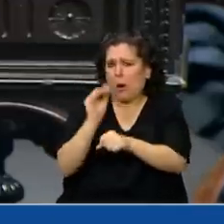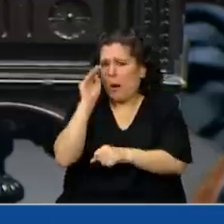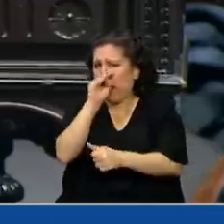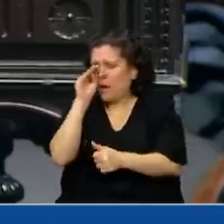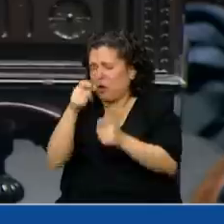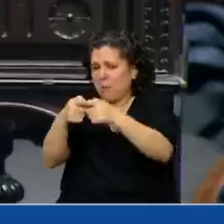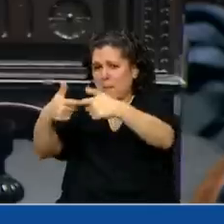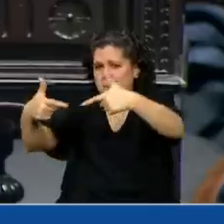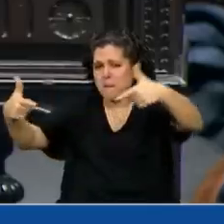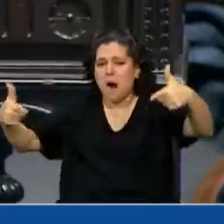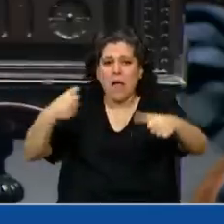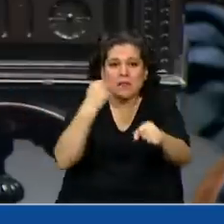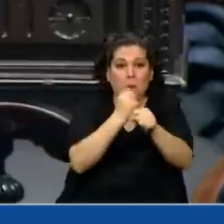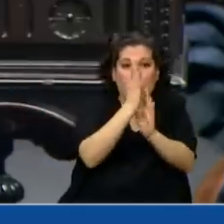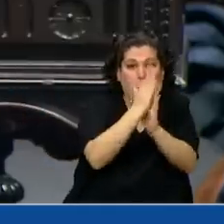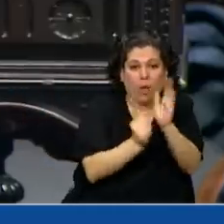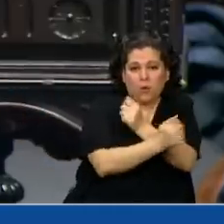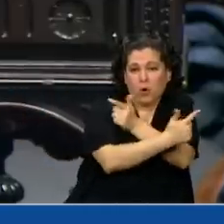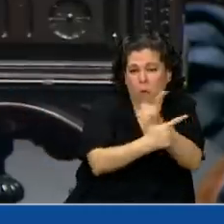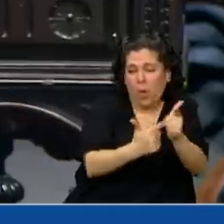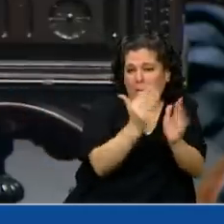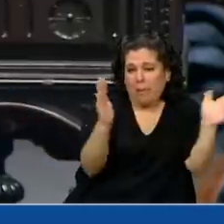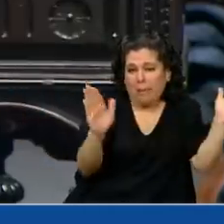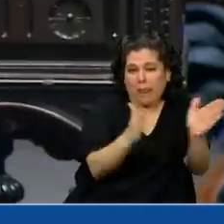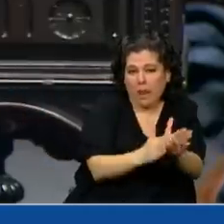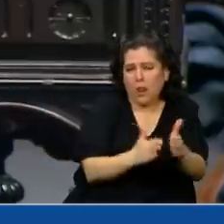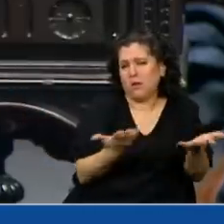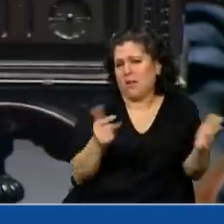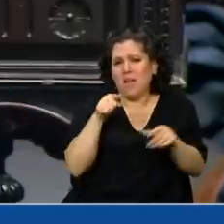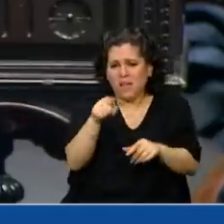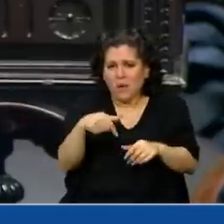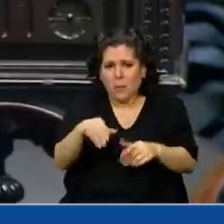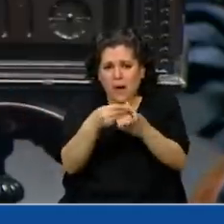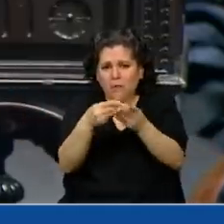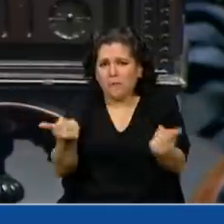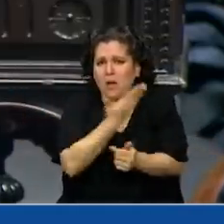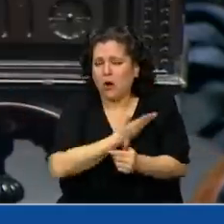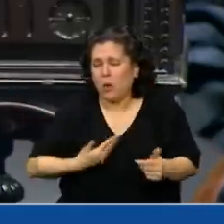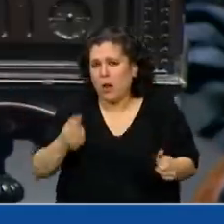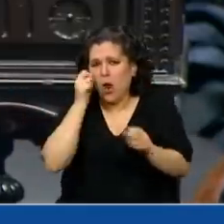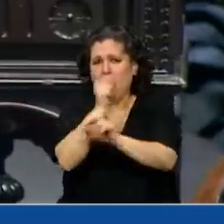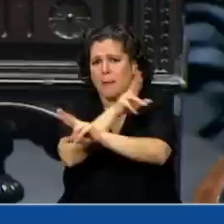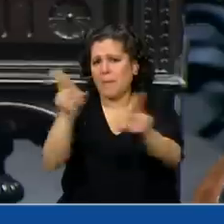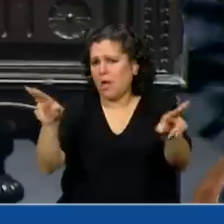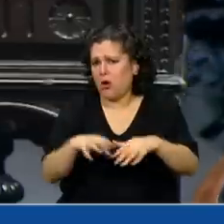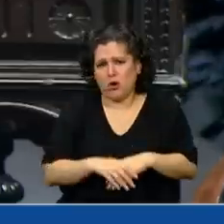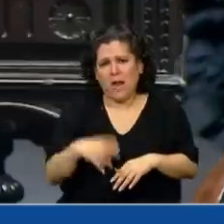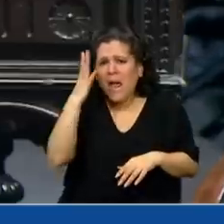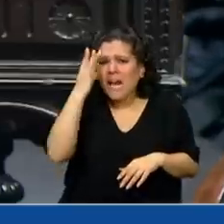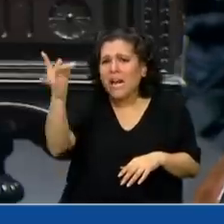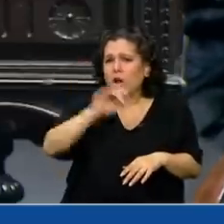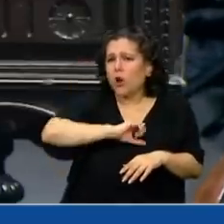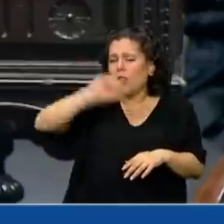formales. Están terminando de la peor manera. Estamos en los récords de inflación ubicados en